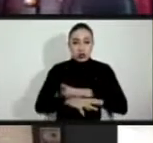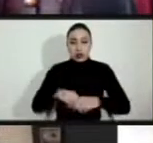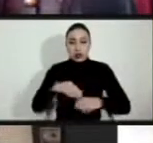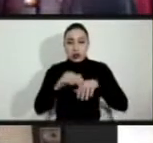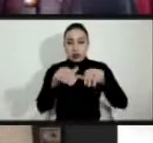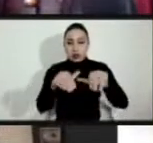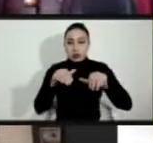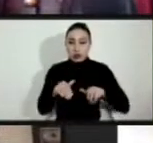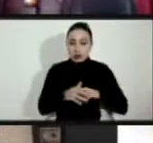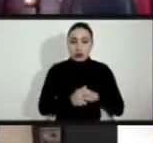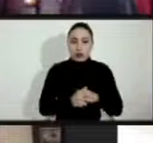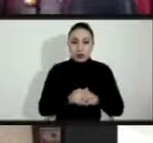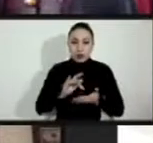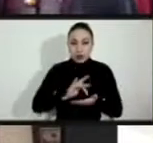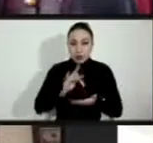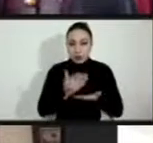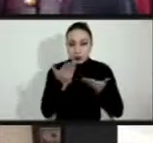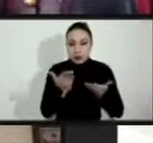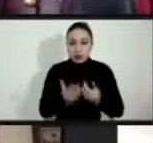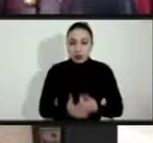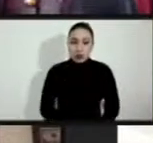Gracias,